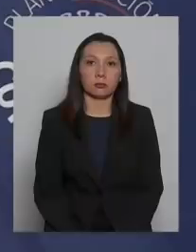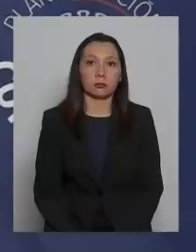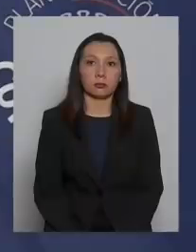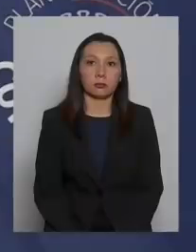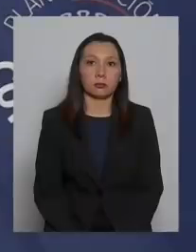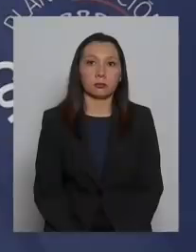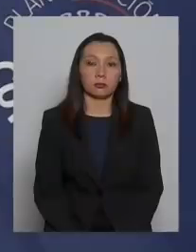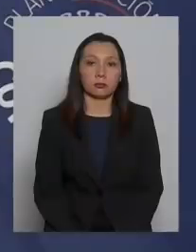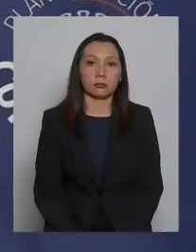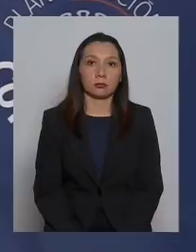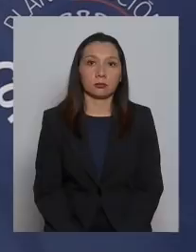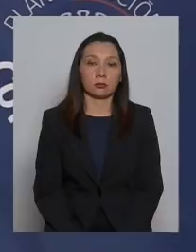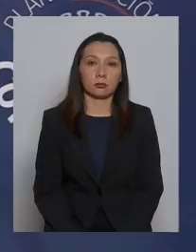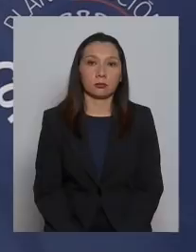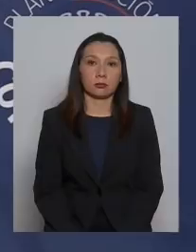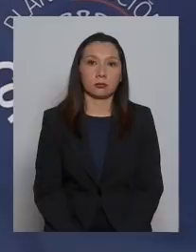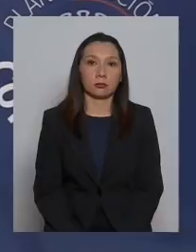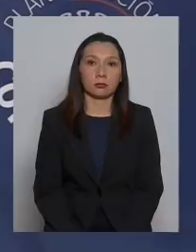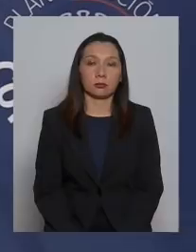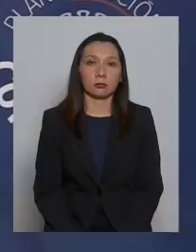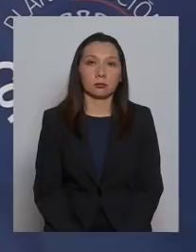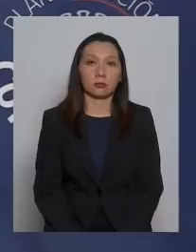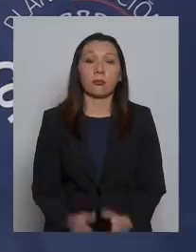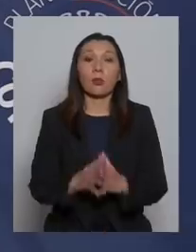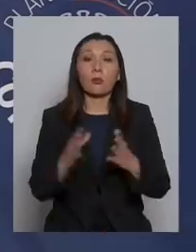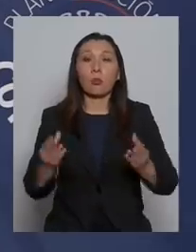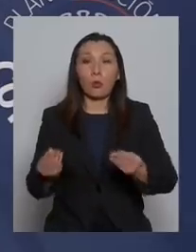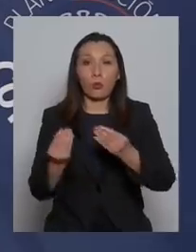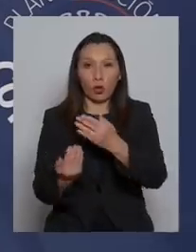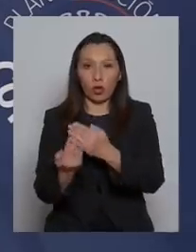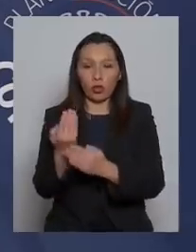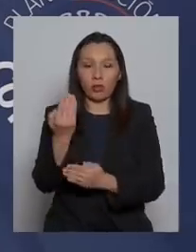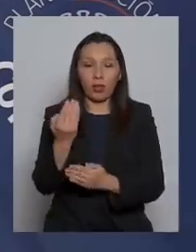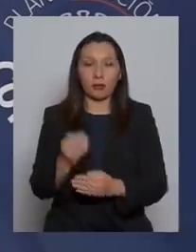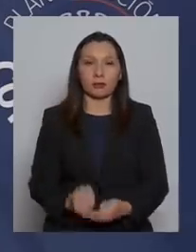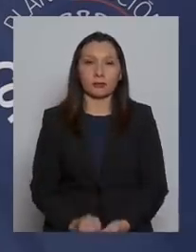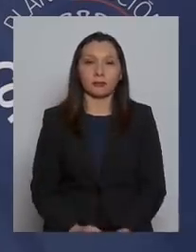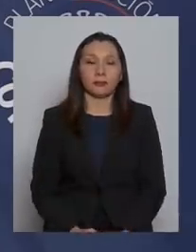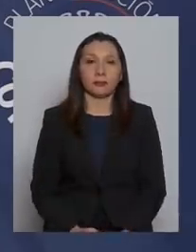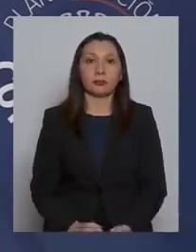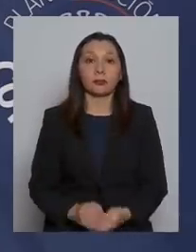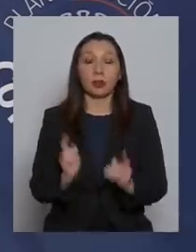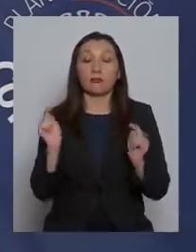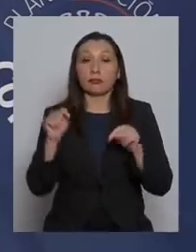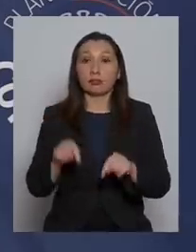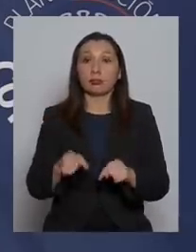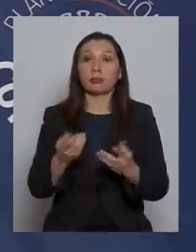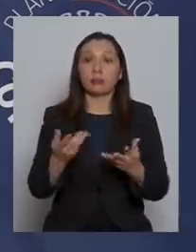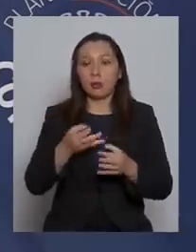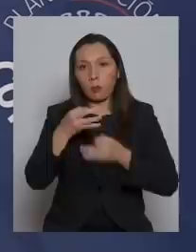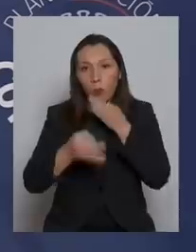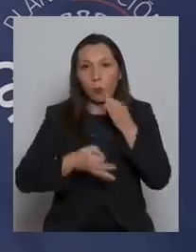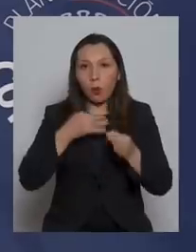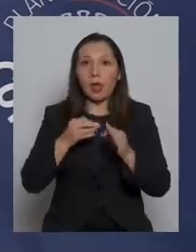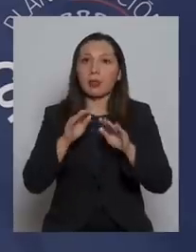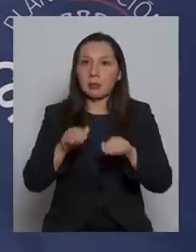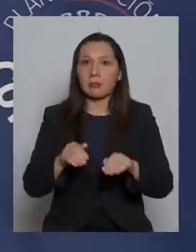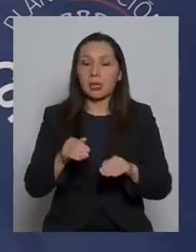situación COVID-19 el ministro Mañalich. Buenos días. Estamos aquí para dar cuenta,